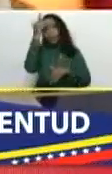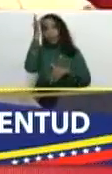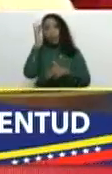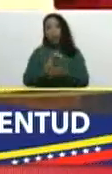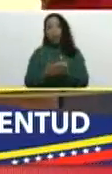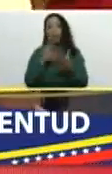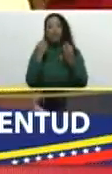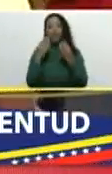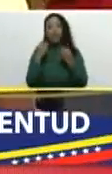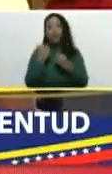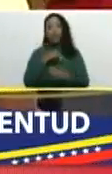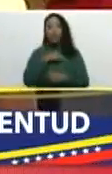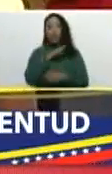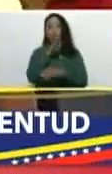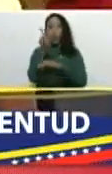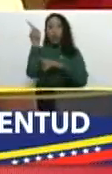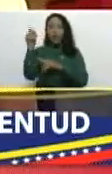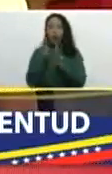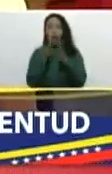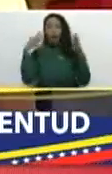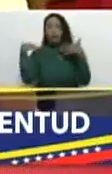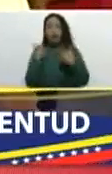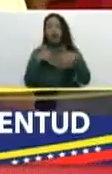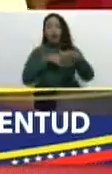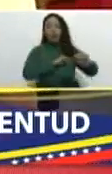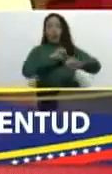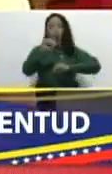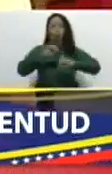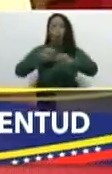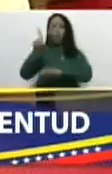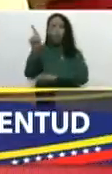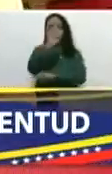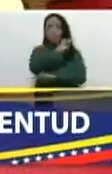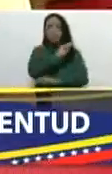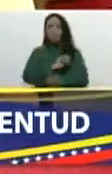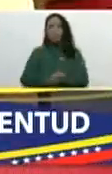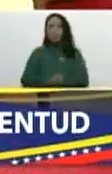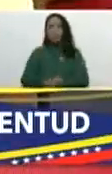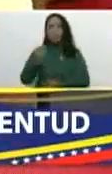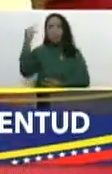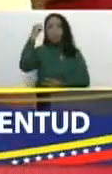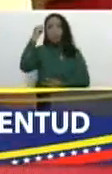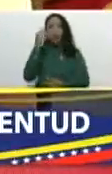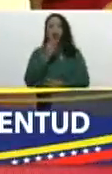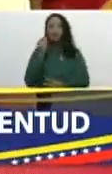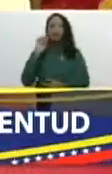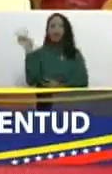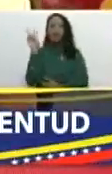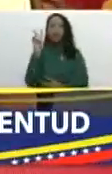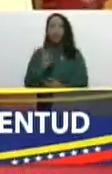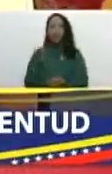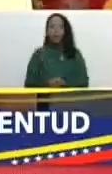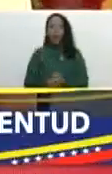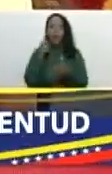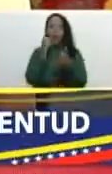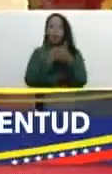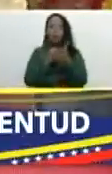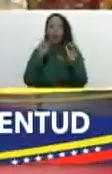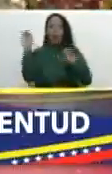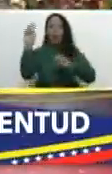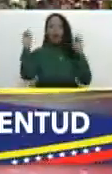y muchas estuvimos en esa gran marcha, en esa movilización hace un mes por el Día de la Juventud Venezolana y la Batalla de la